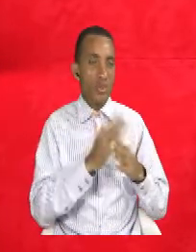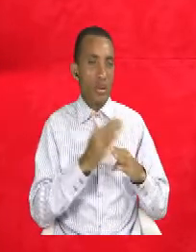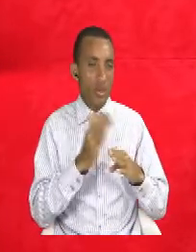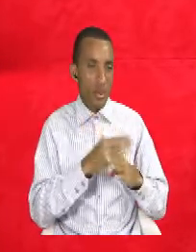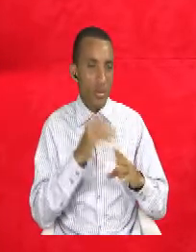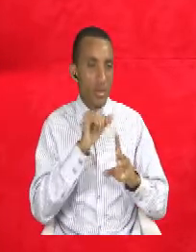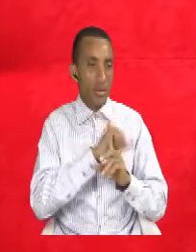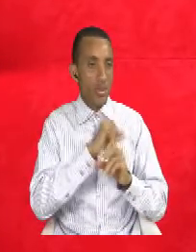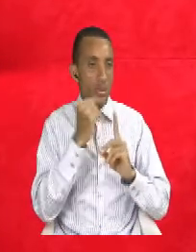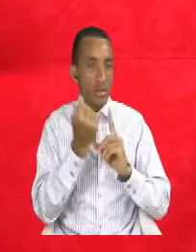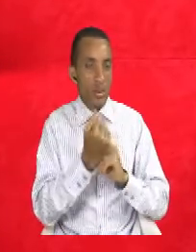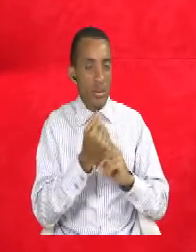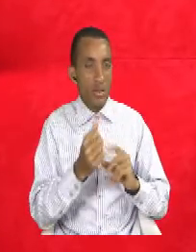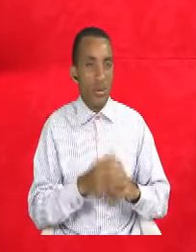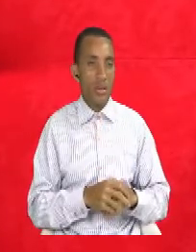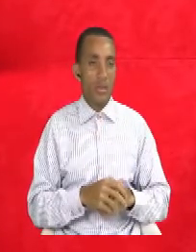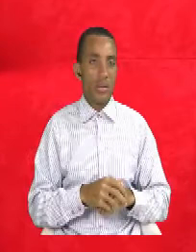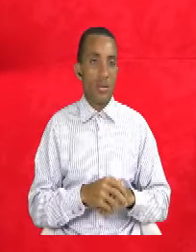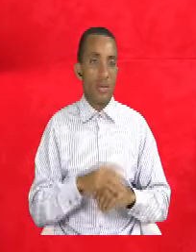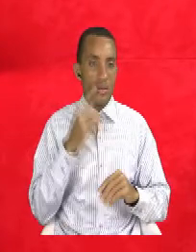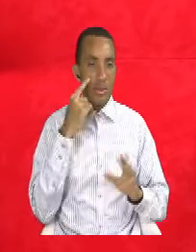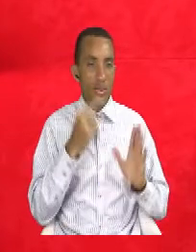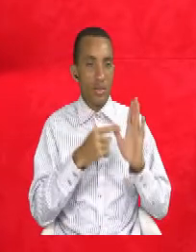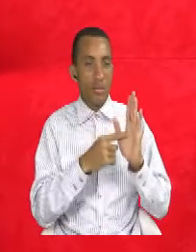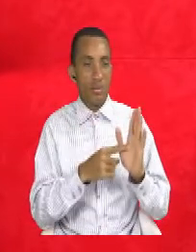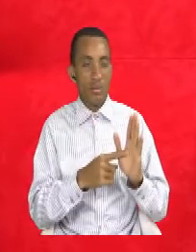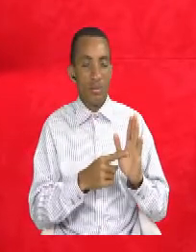social que se está viendo. Hay